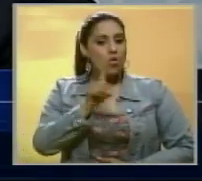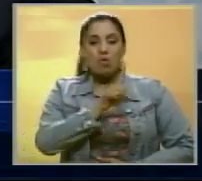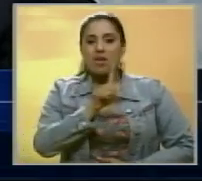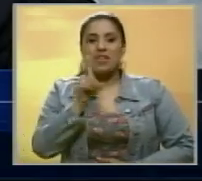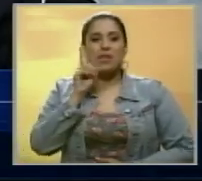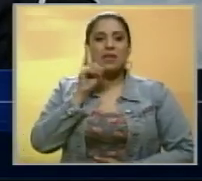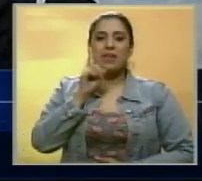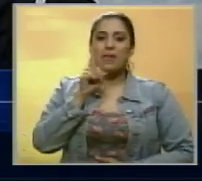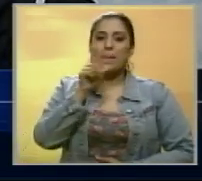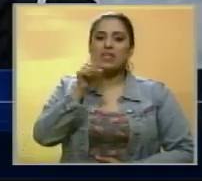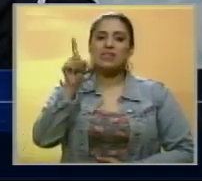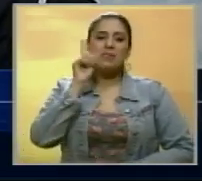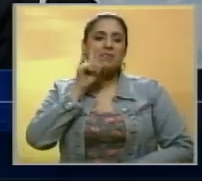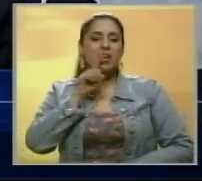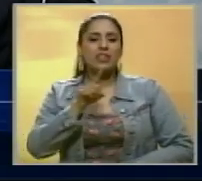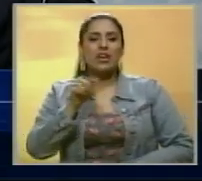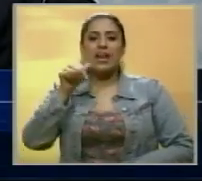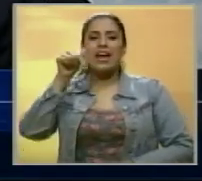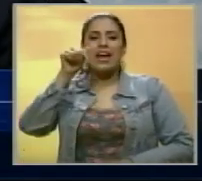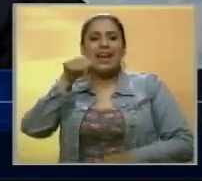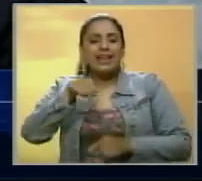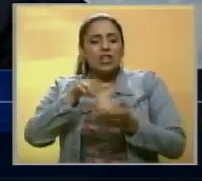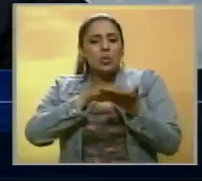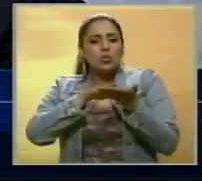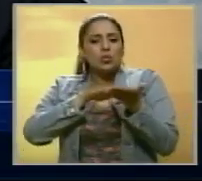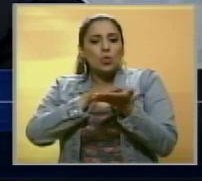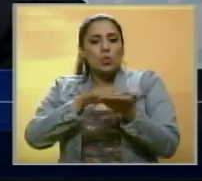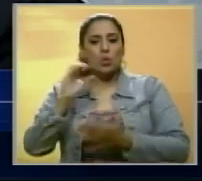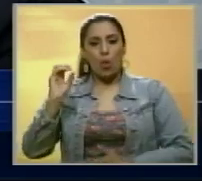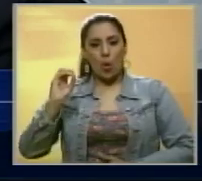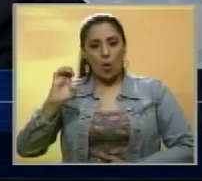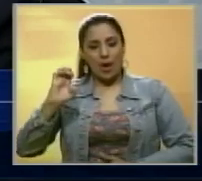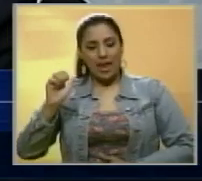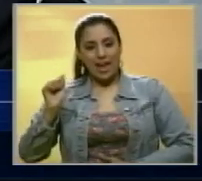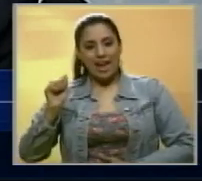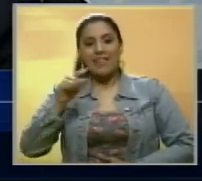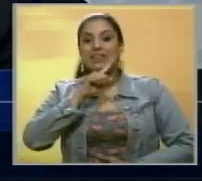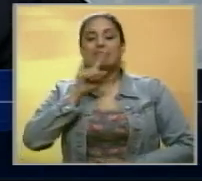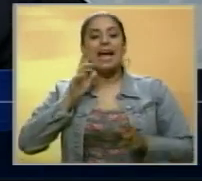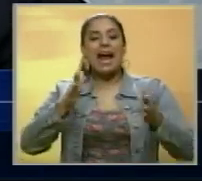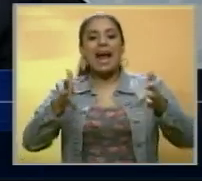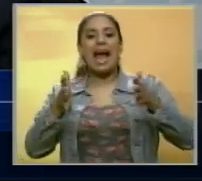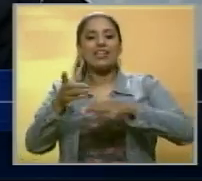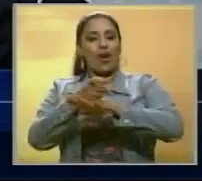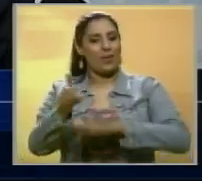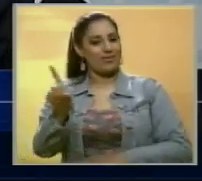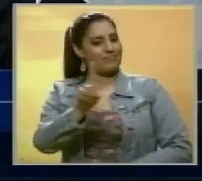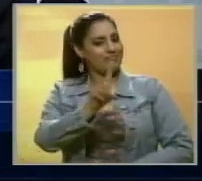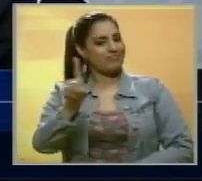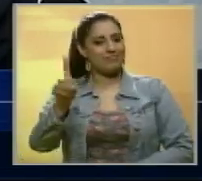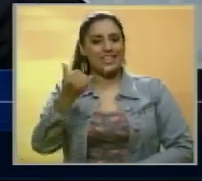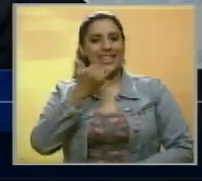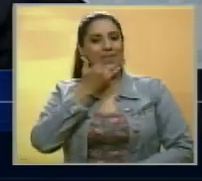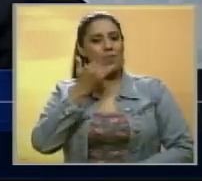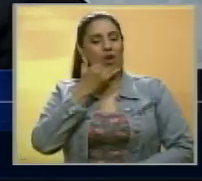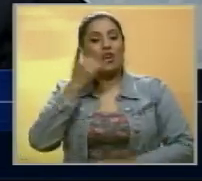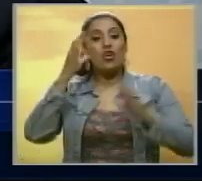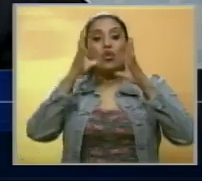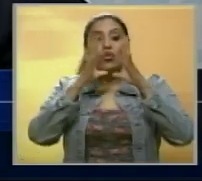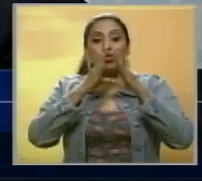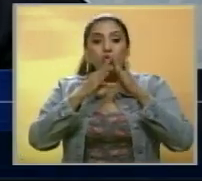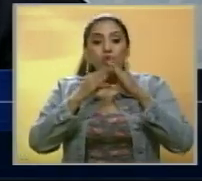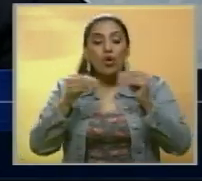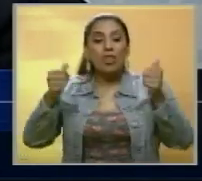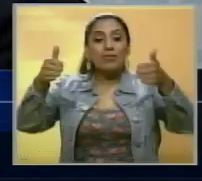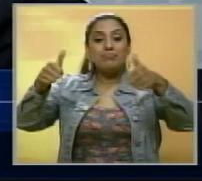cierto que esto, la resolución de la OEA, es una victoria para el gobierno. Toda derrota